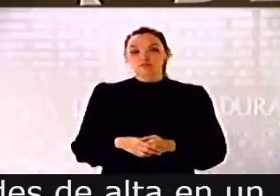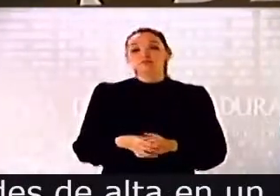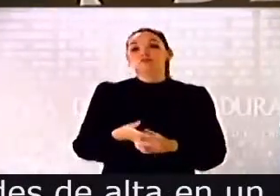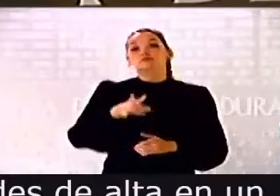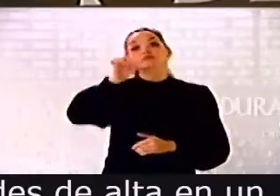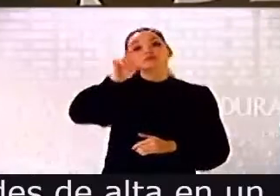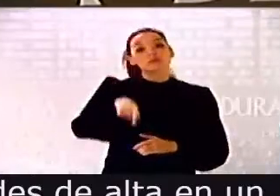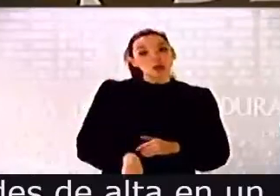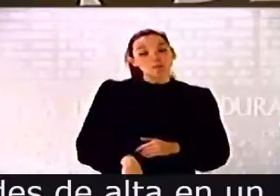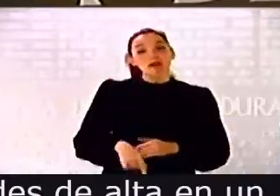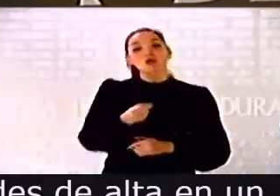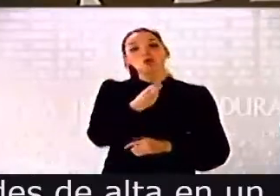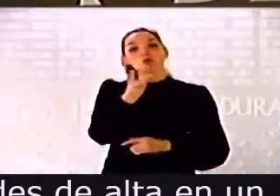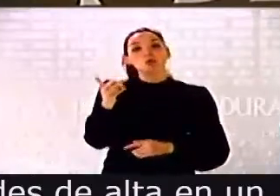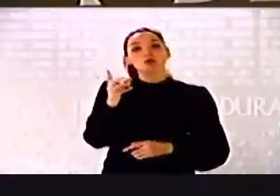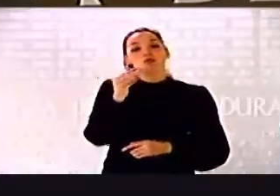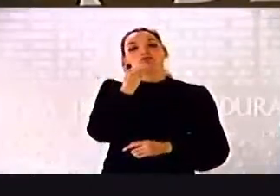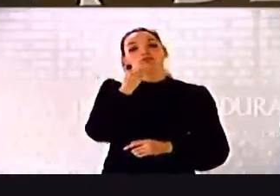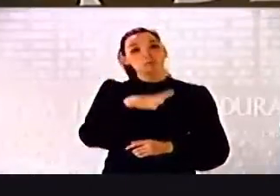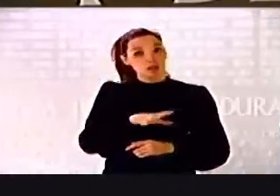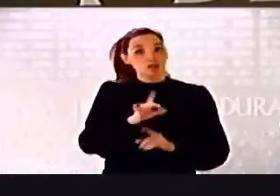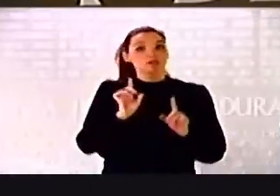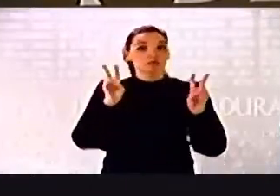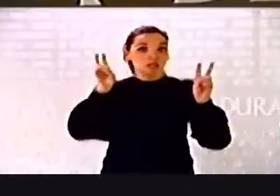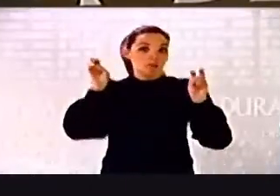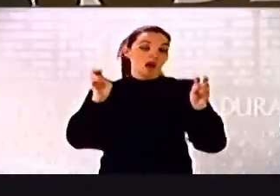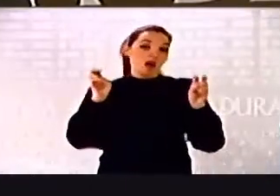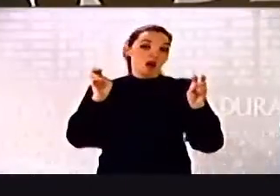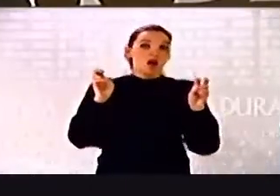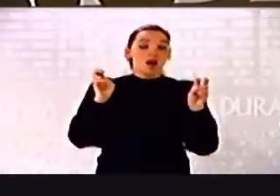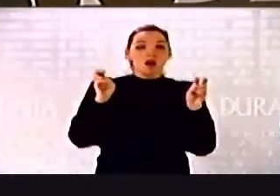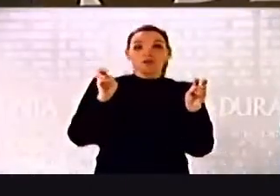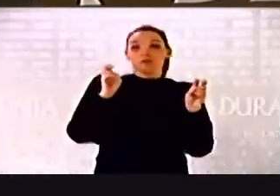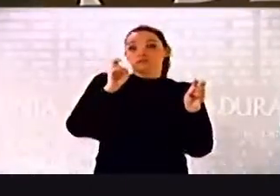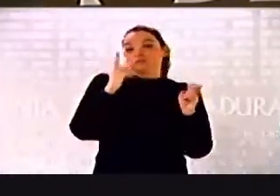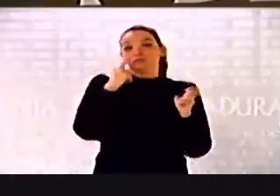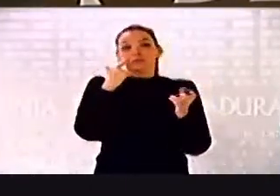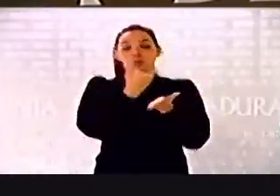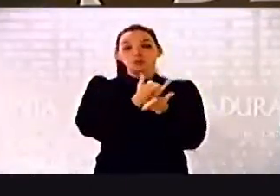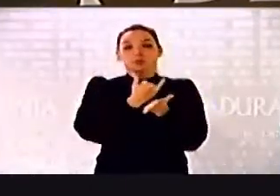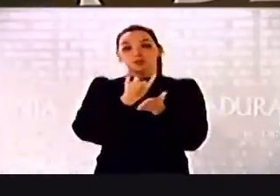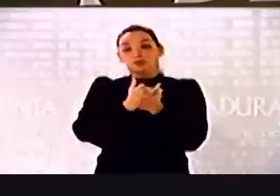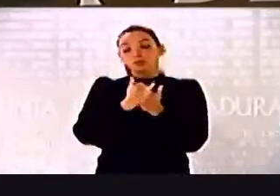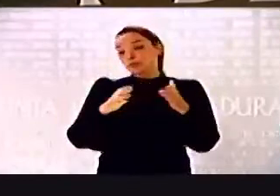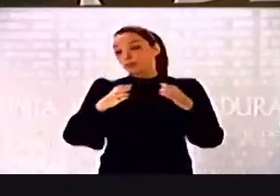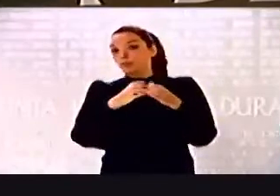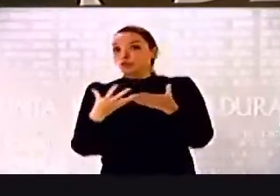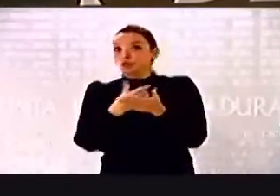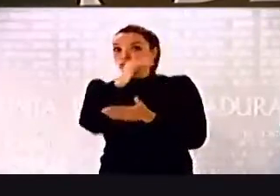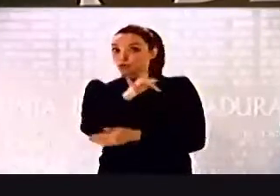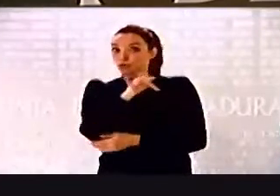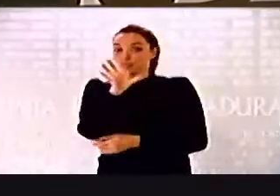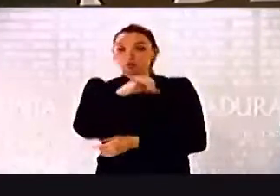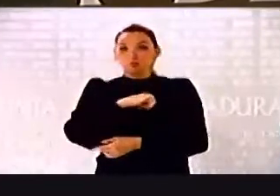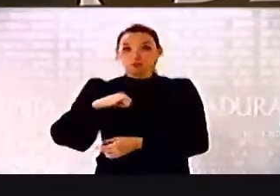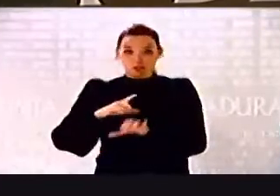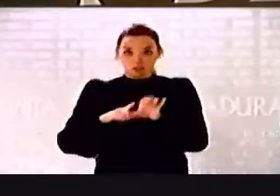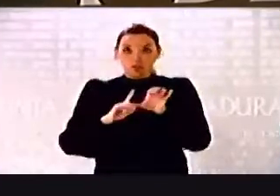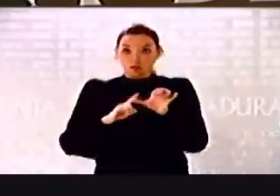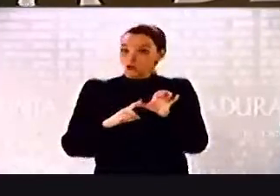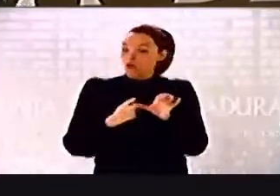Tenemos también buenos datos con lo que respecta al total de pruebas que estamos realizando en el ámbito de la Comunidad Autónoma de